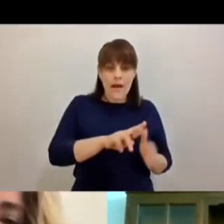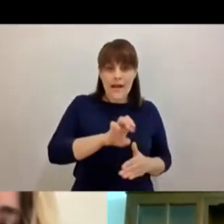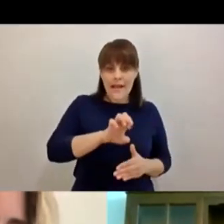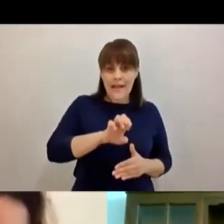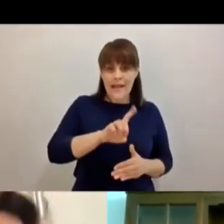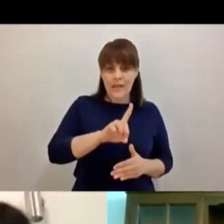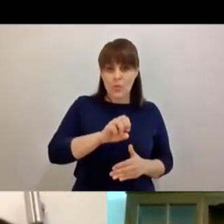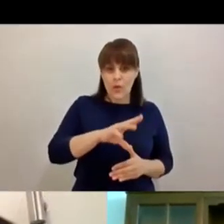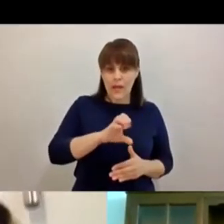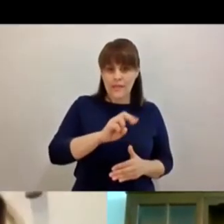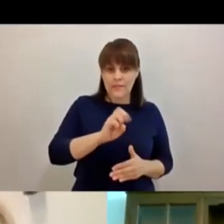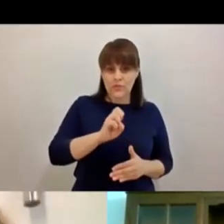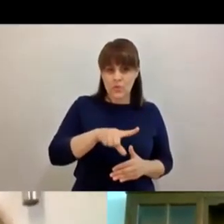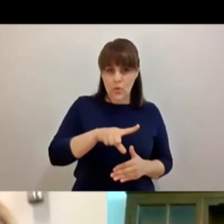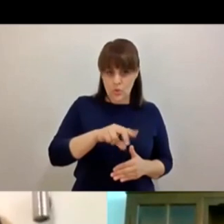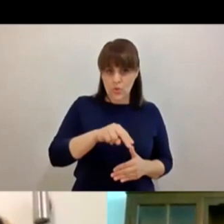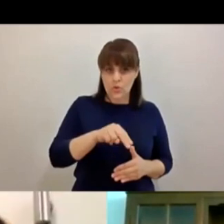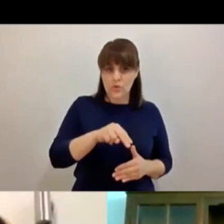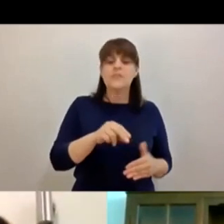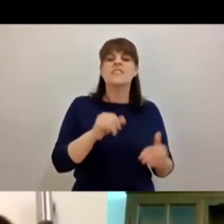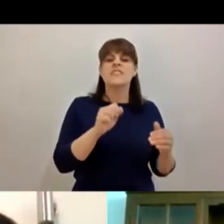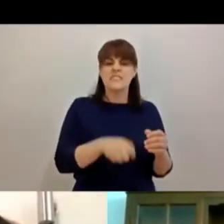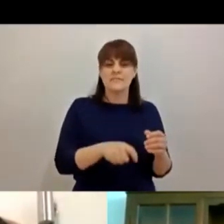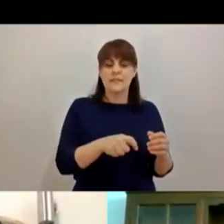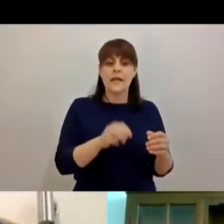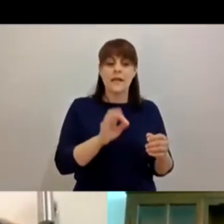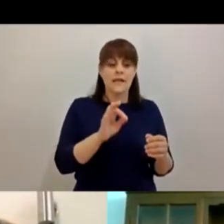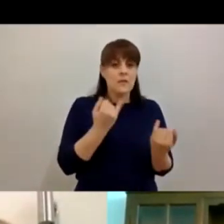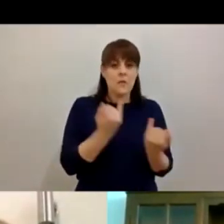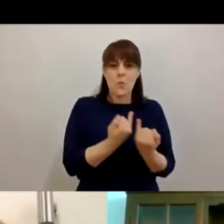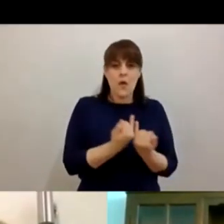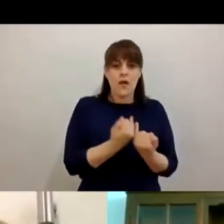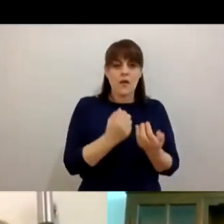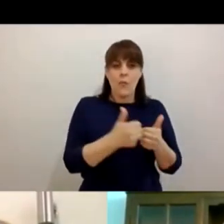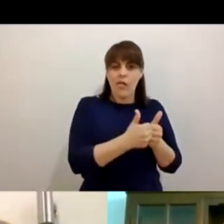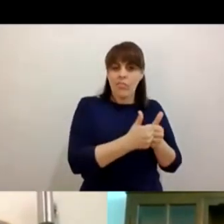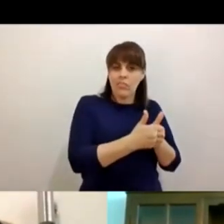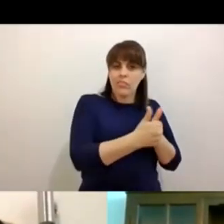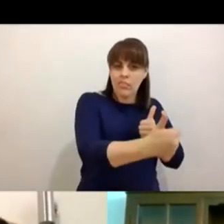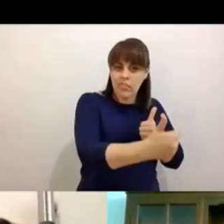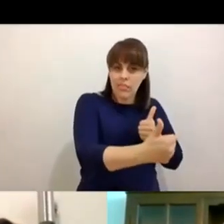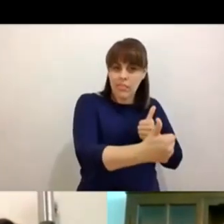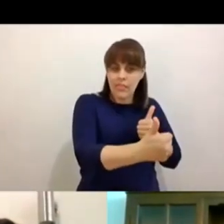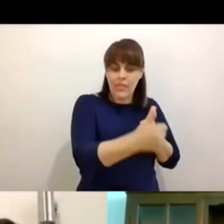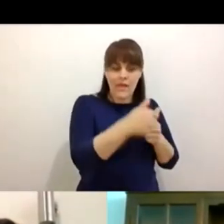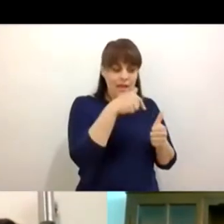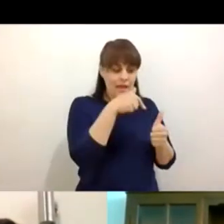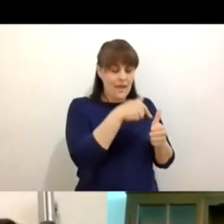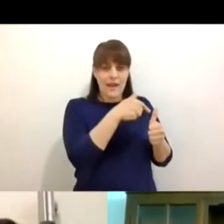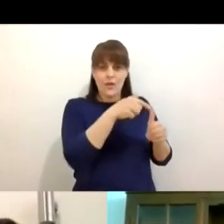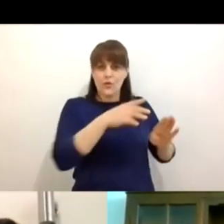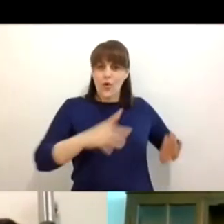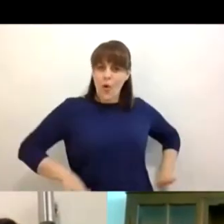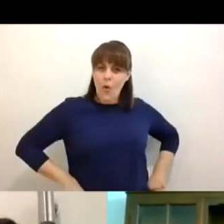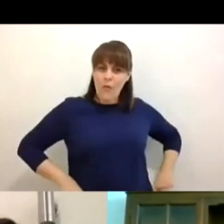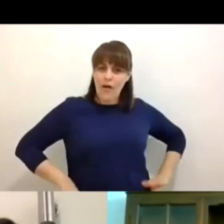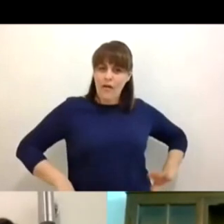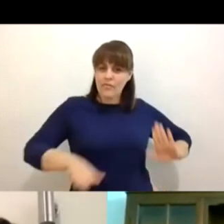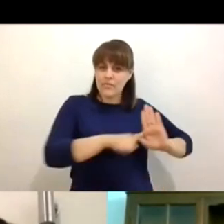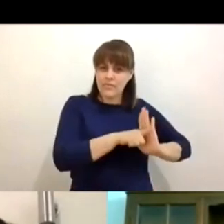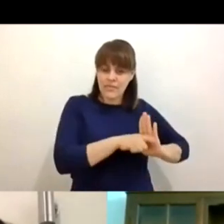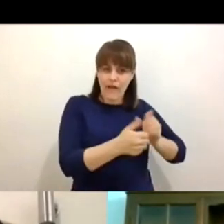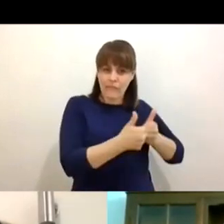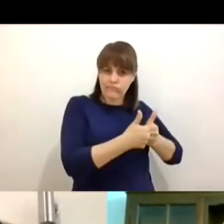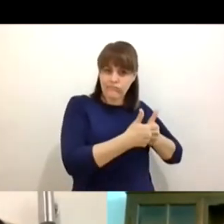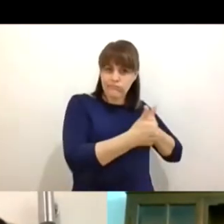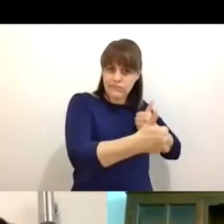hay un rompimiento, y ese rompimiento a partir del hecho delictivo es con la persona misma del adolescente. Entonces, ¿qué es lo que hay que hacer? Hacer